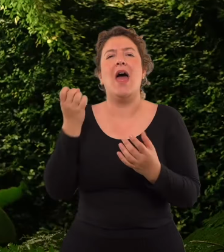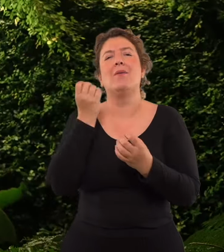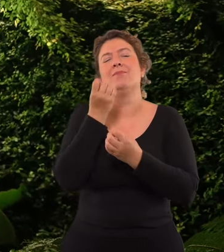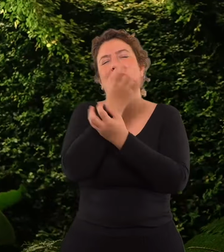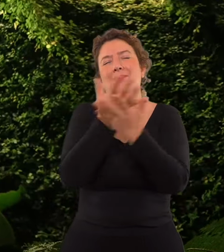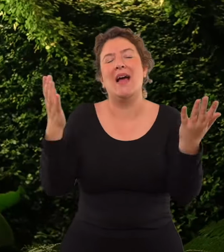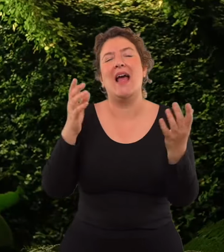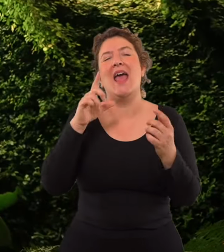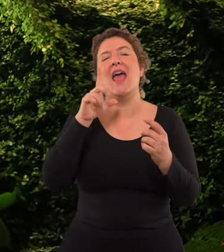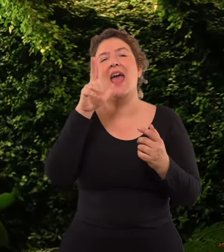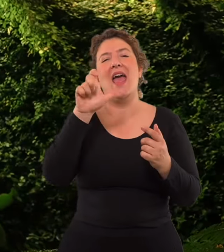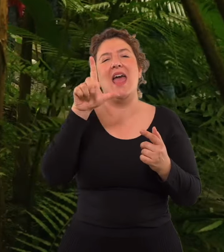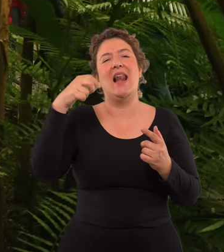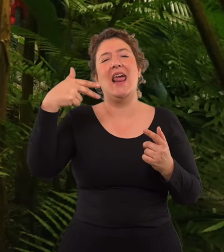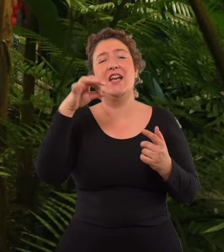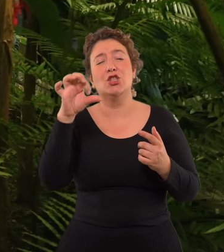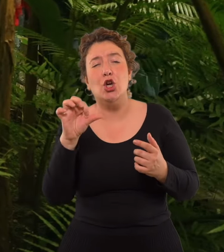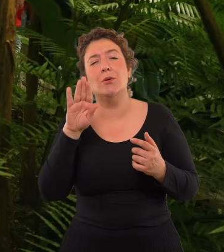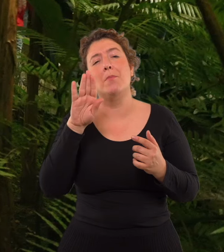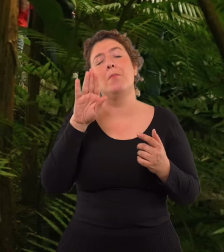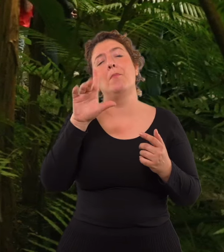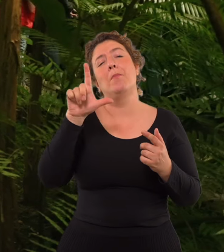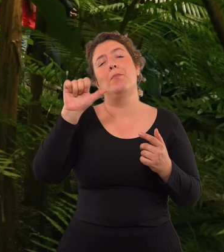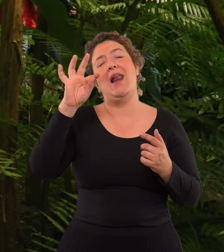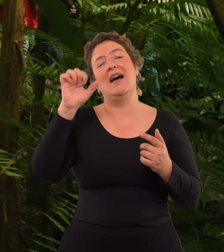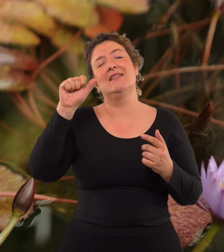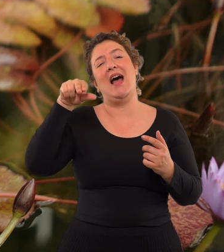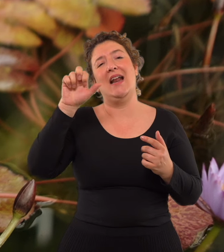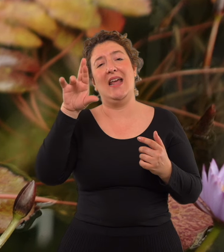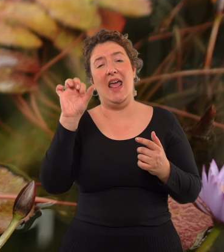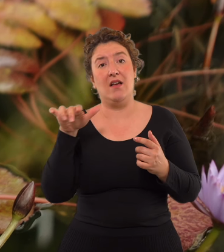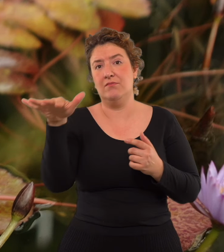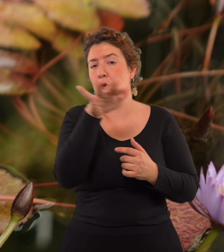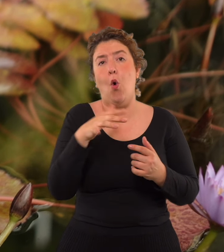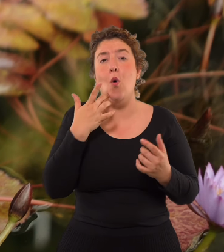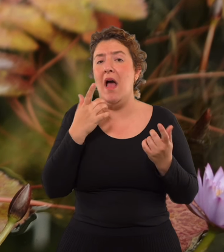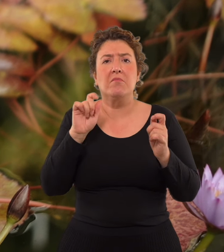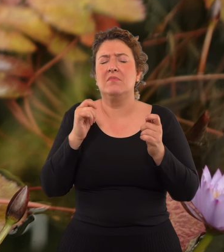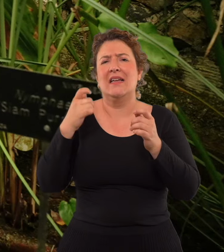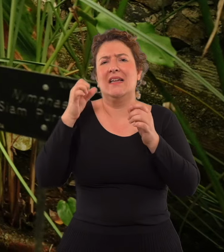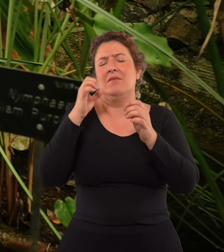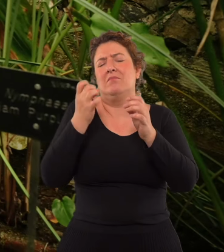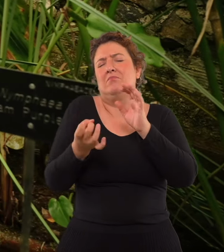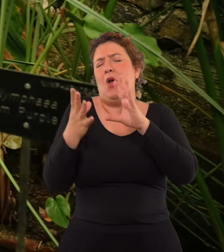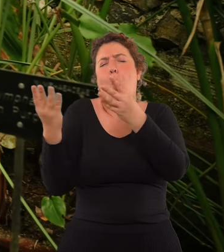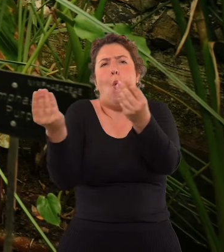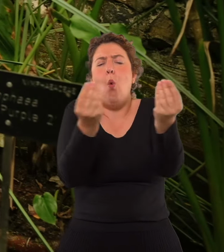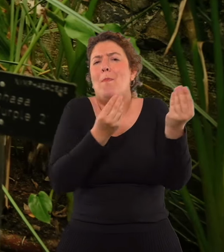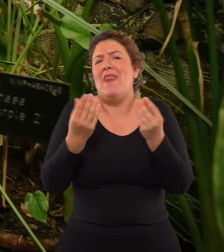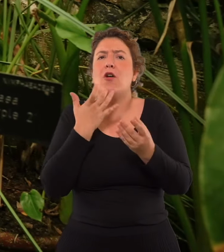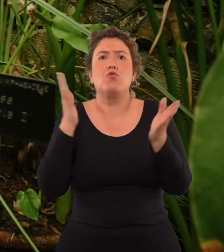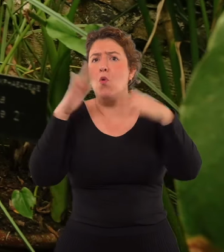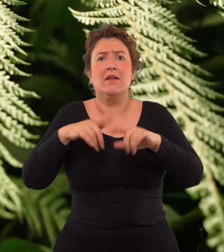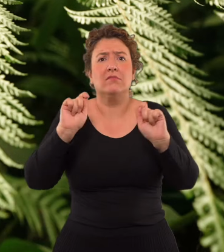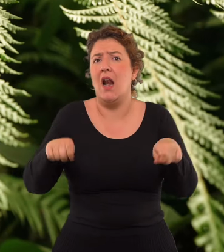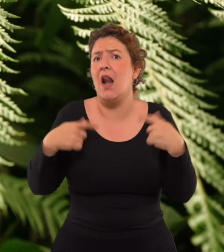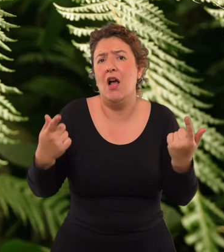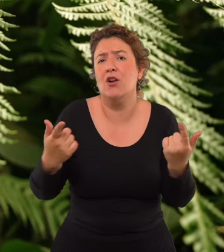de plataneras y helechos y que no tiene un sistema artificial del control de la temperatura y la humedad, funcionando como una estufa fría.